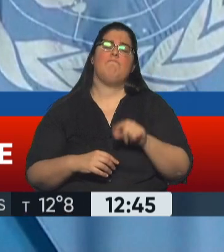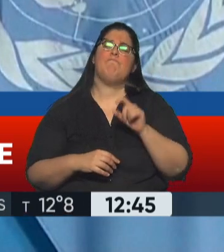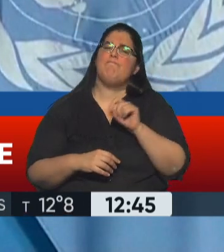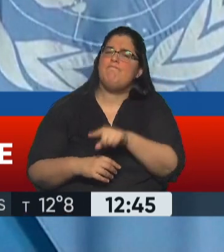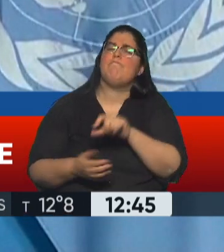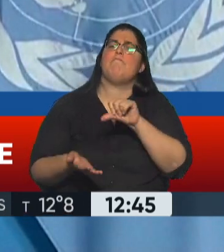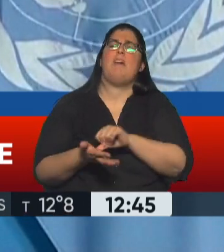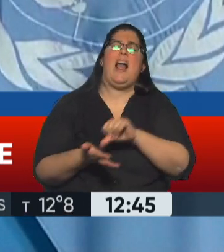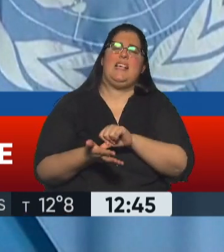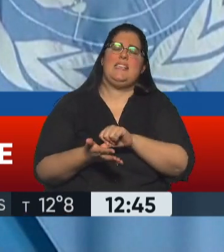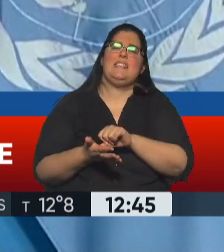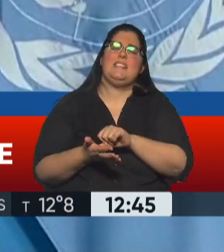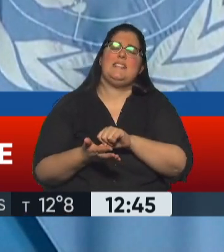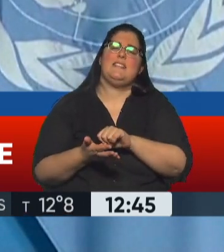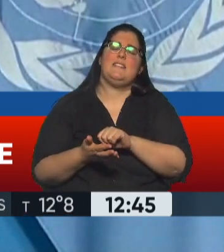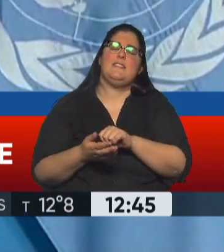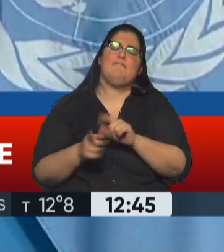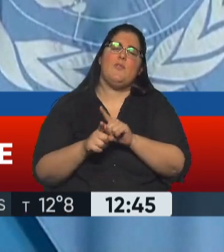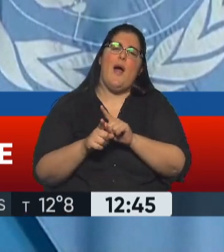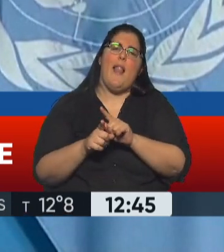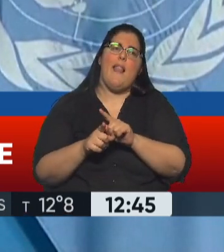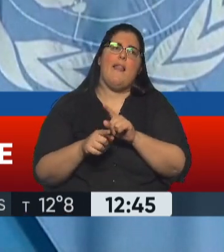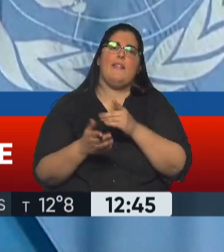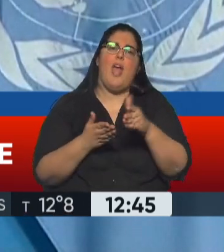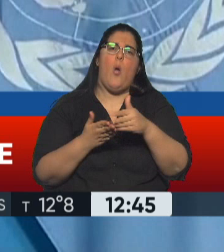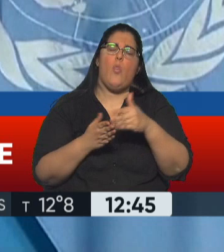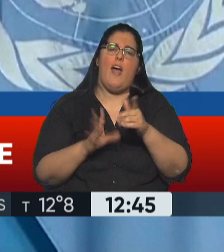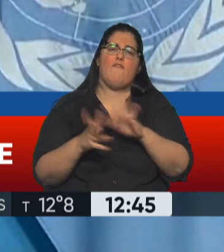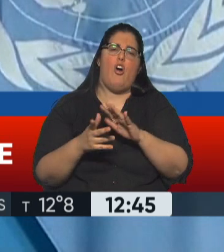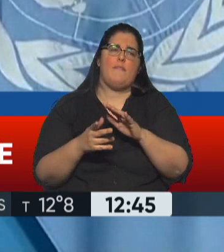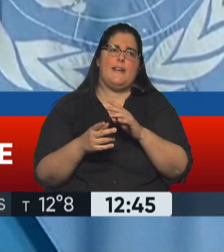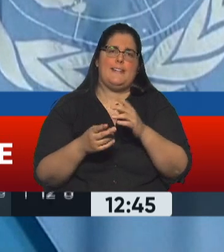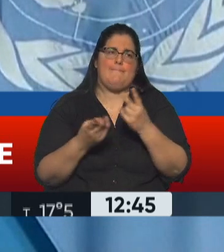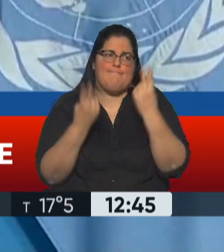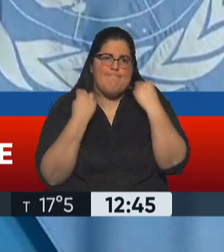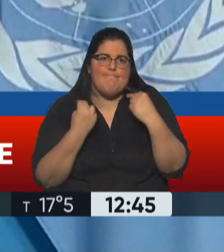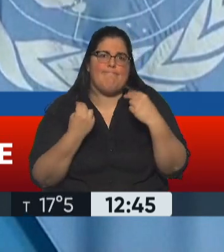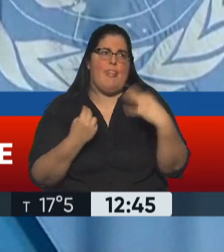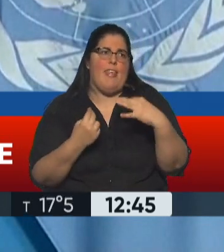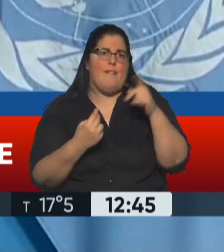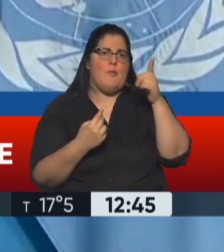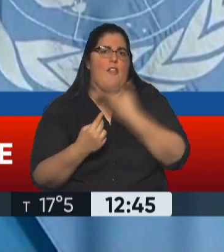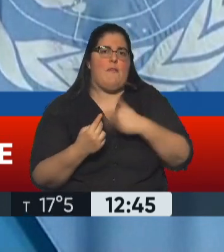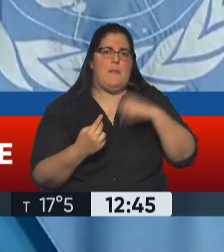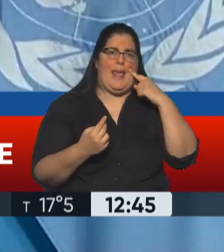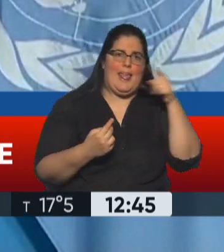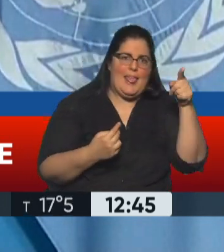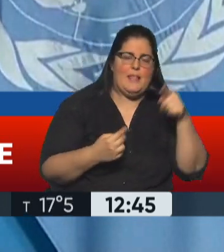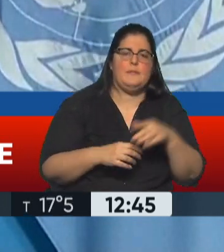ha sido sometido a un endeudamiento tóxico e irresponsable con el Fondo Monetario